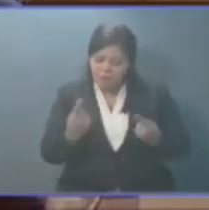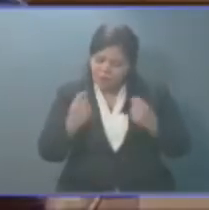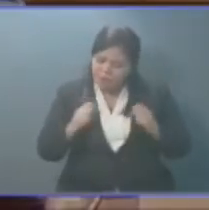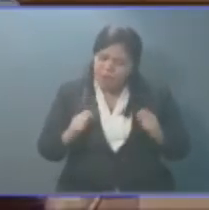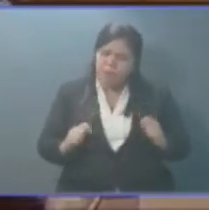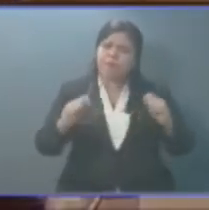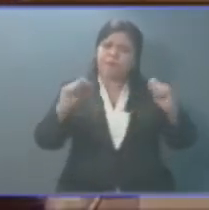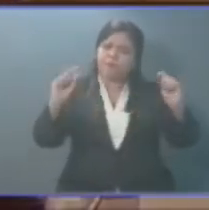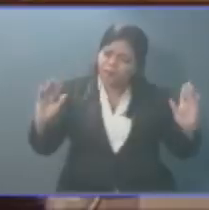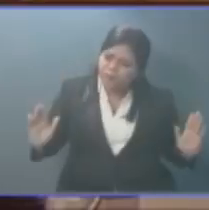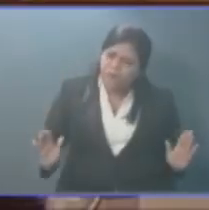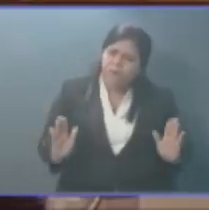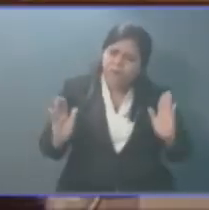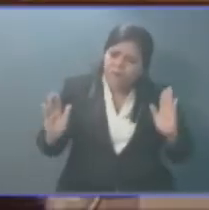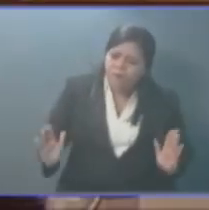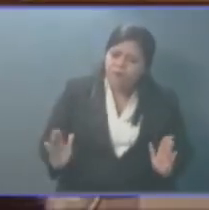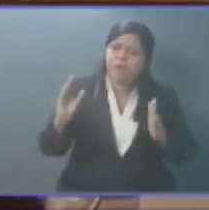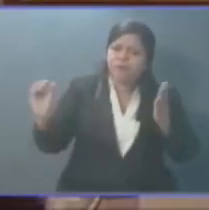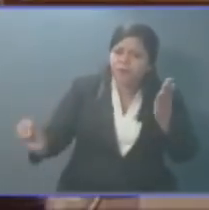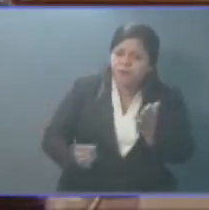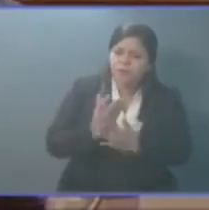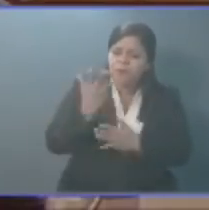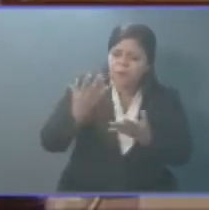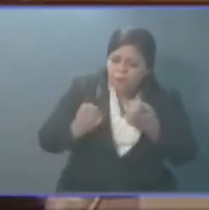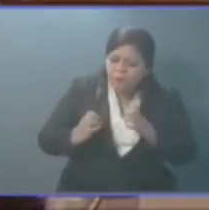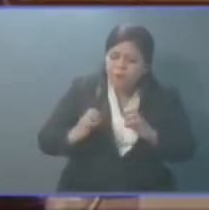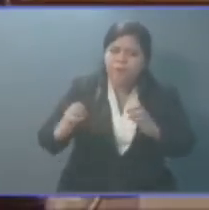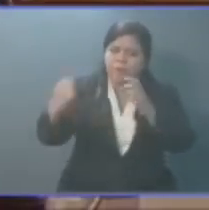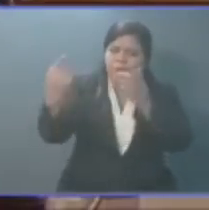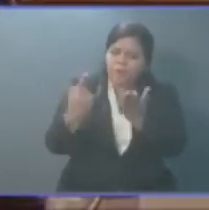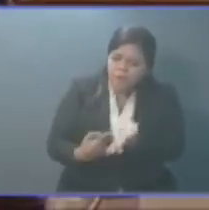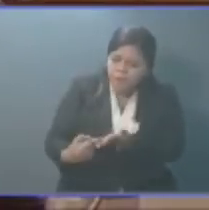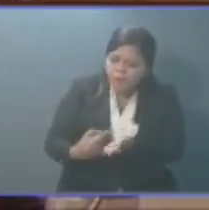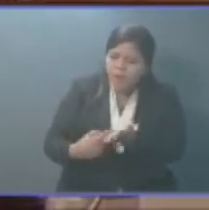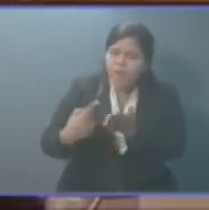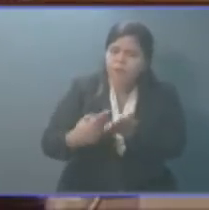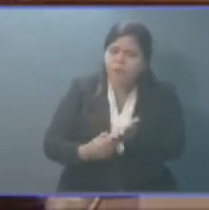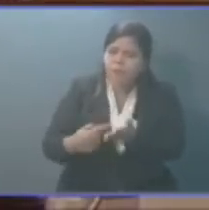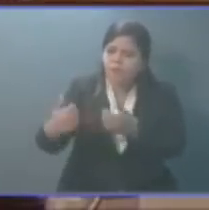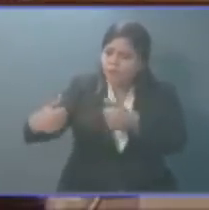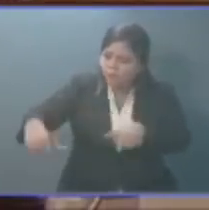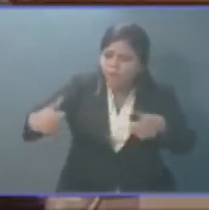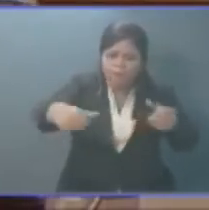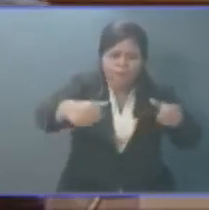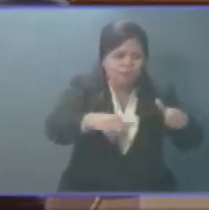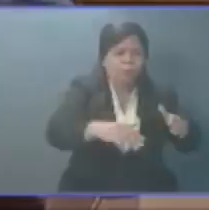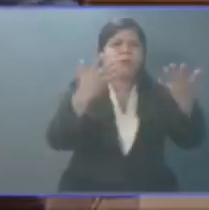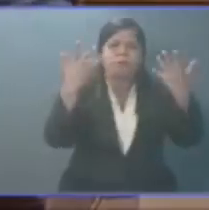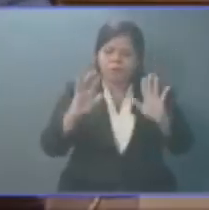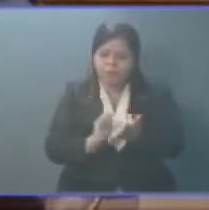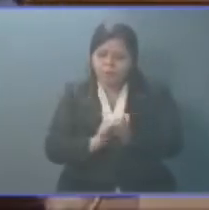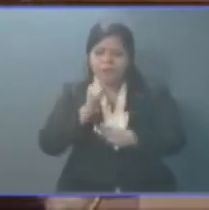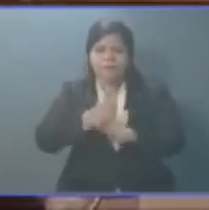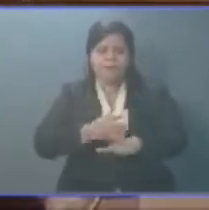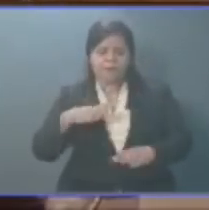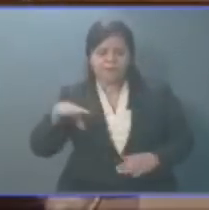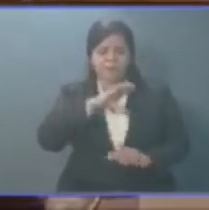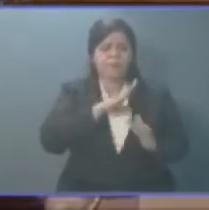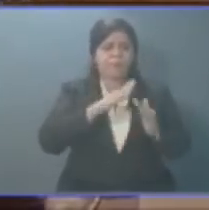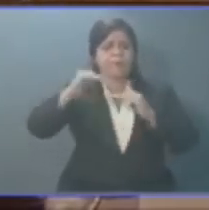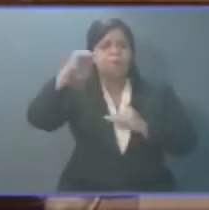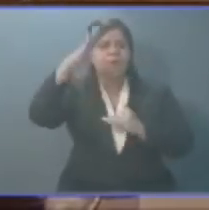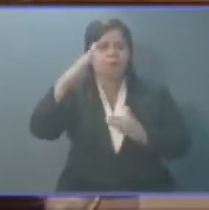impulsado desde hace un año una estrategia muy fuerte de concertación con todos los sectores, y tenemos instalado el Consejo Superior del